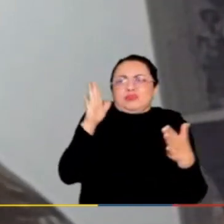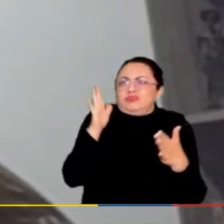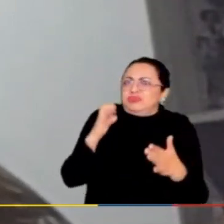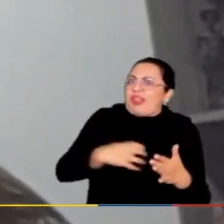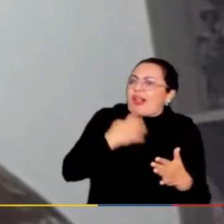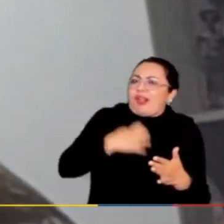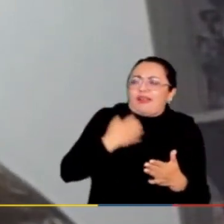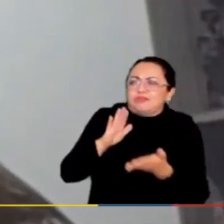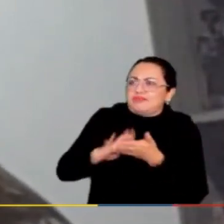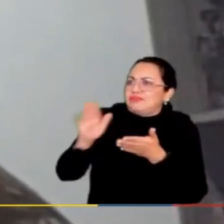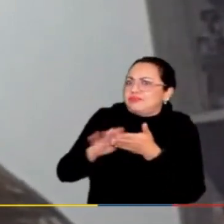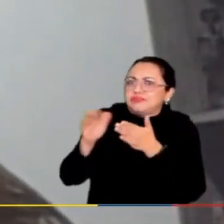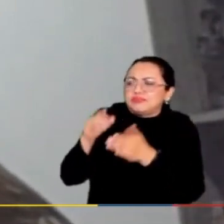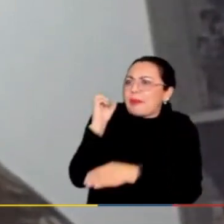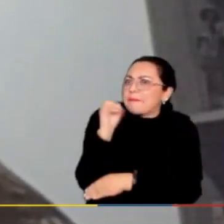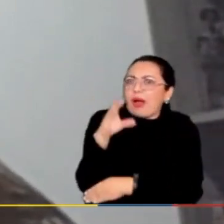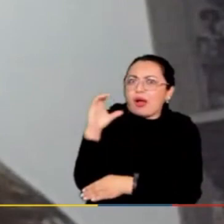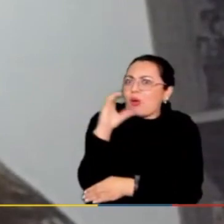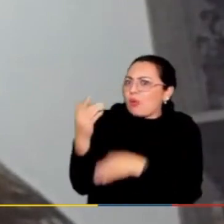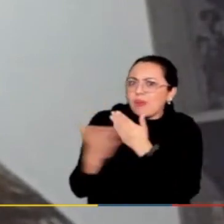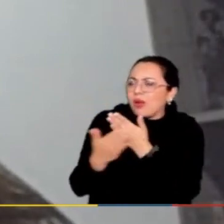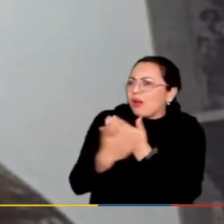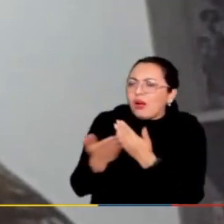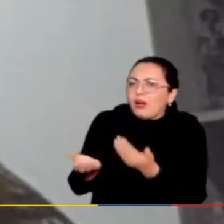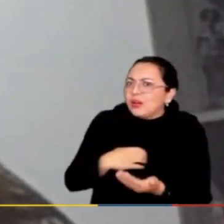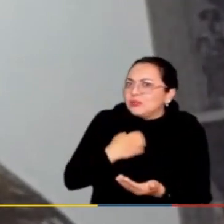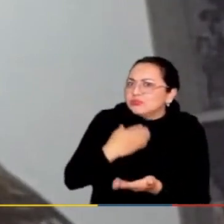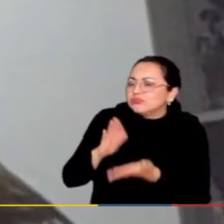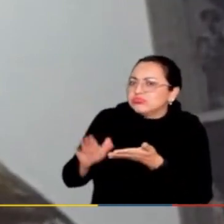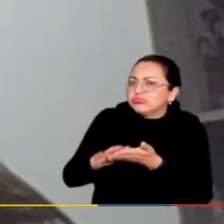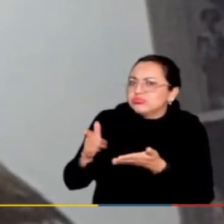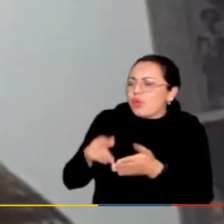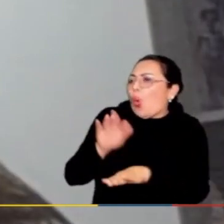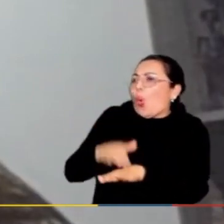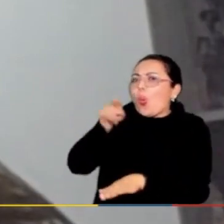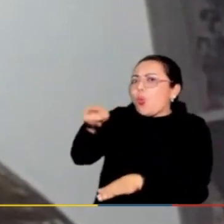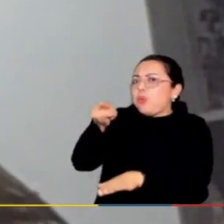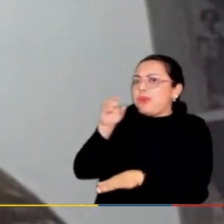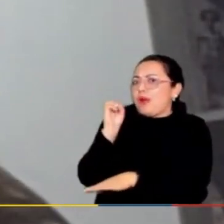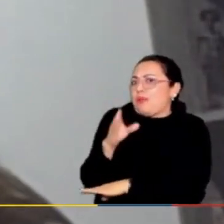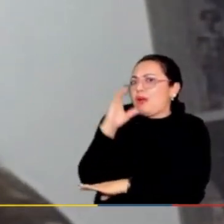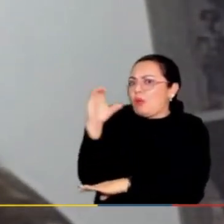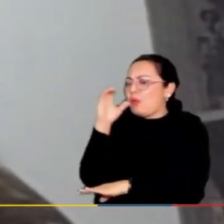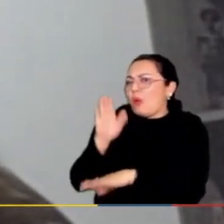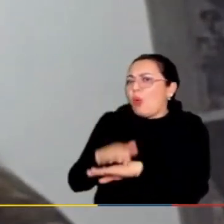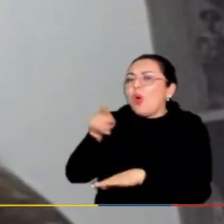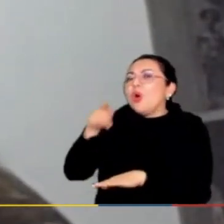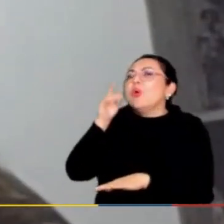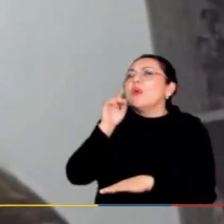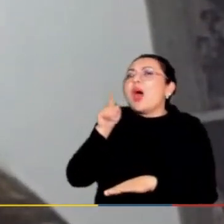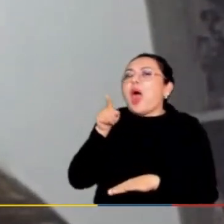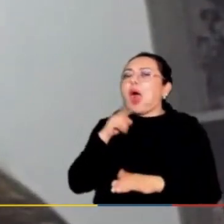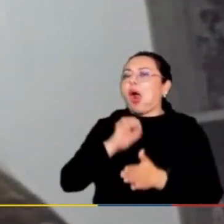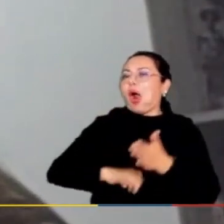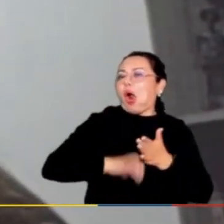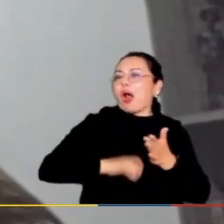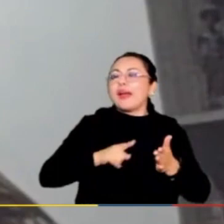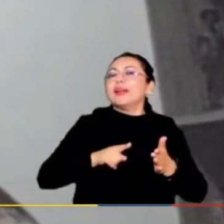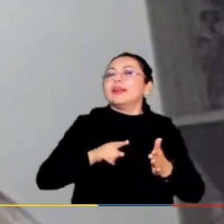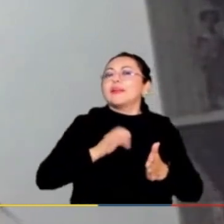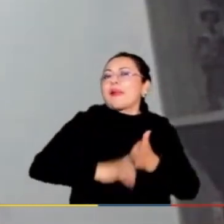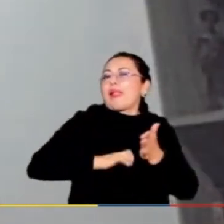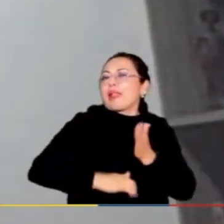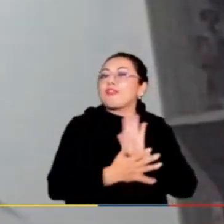de Bancolombia, que incurrió en una culpa por negligencia en la omisión